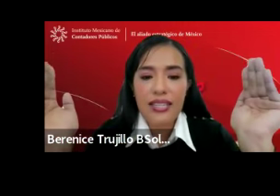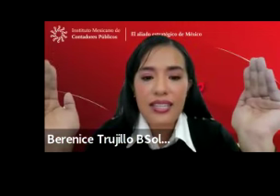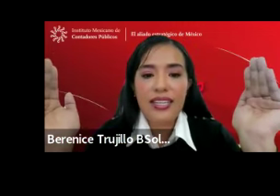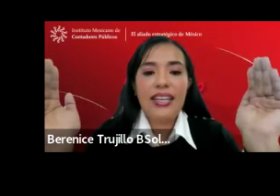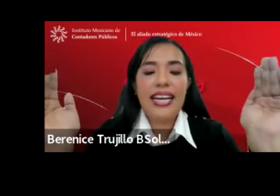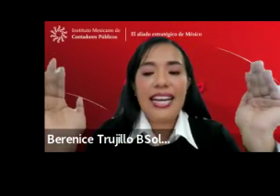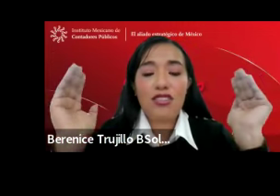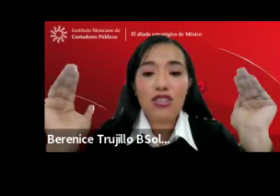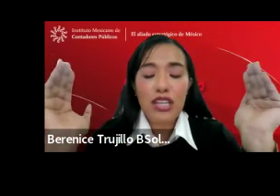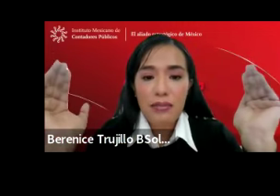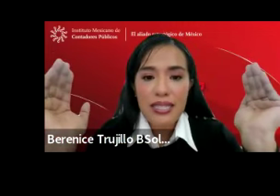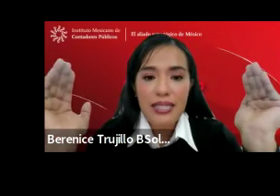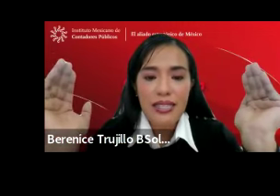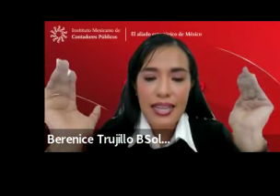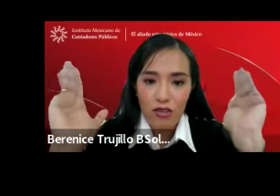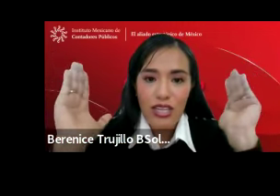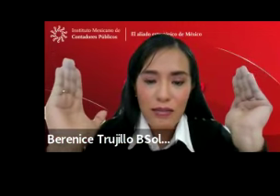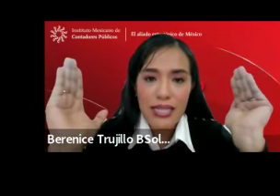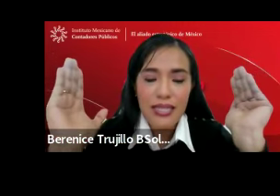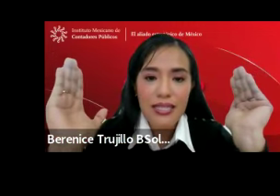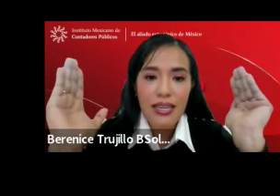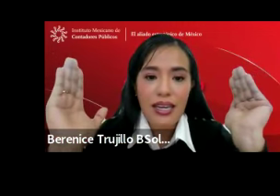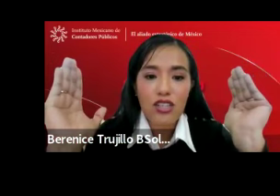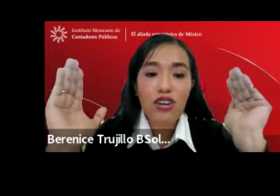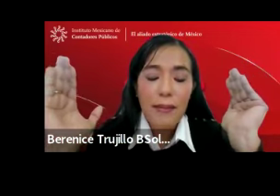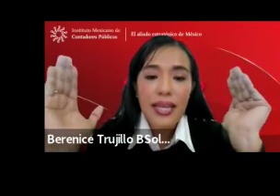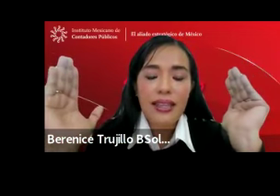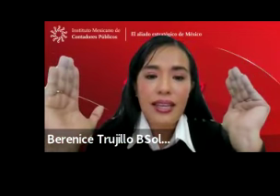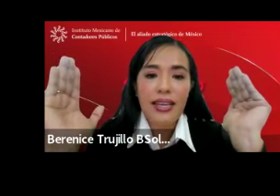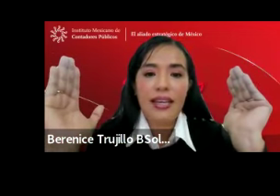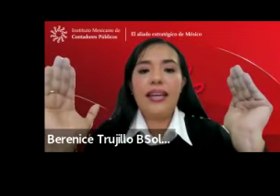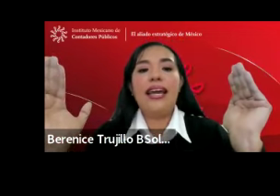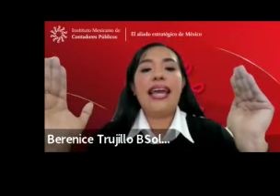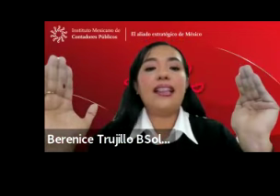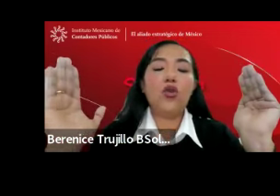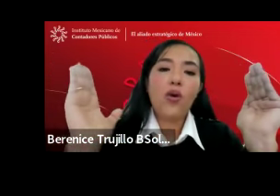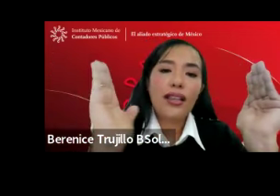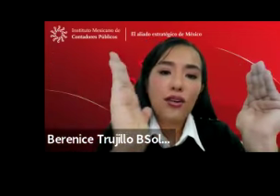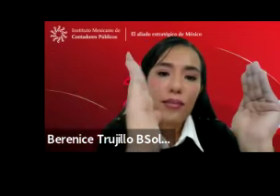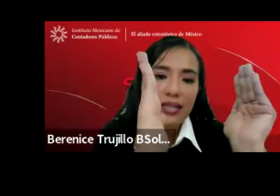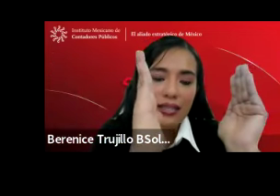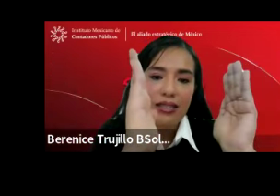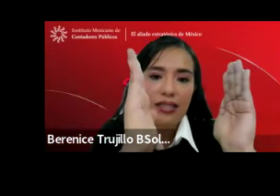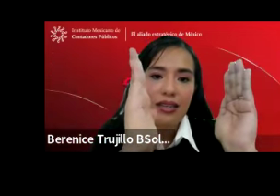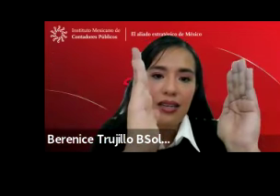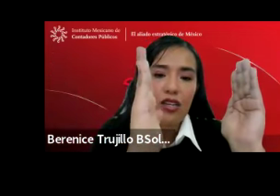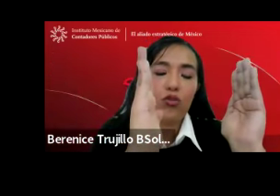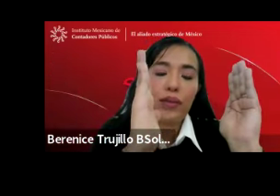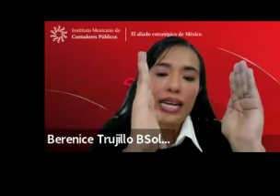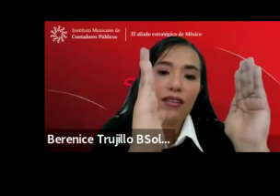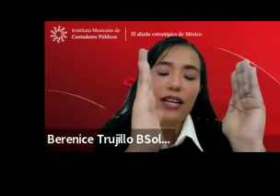tú puedes decir, estos 6 meses, de los 6 meses, solamente en